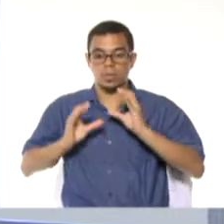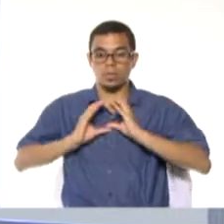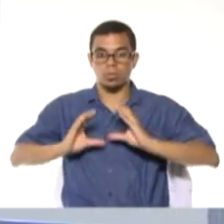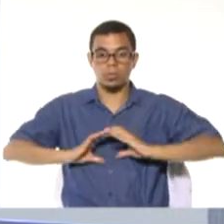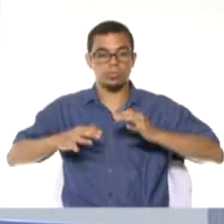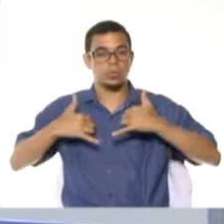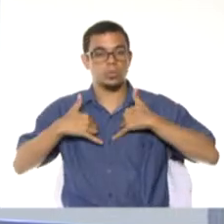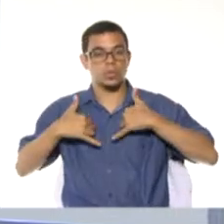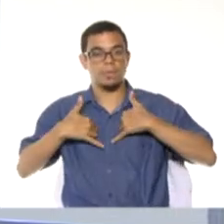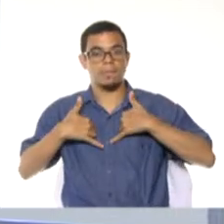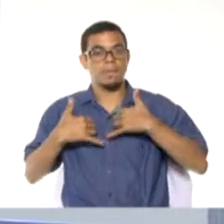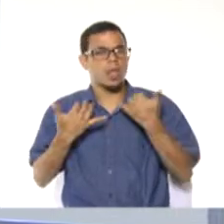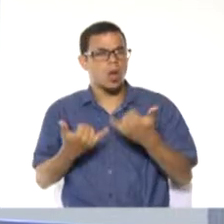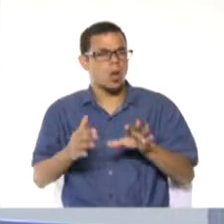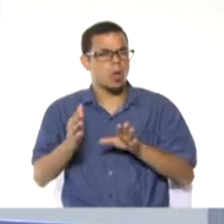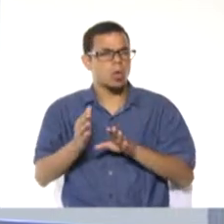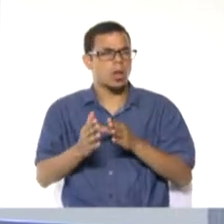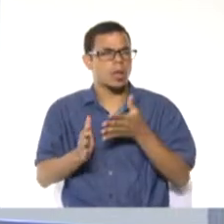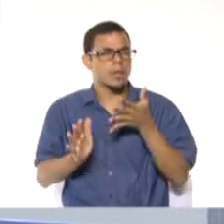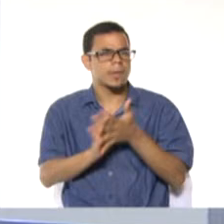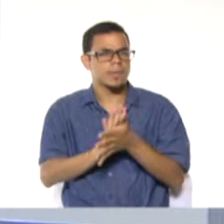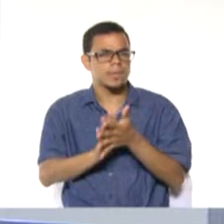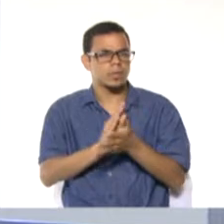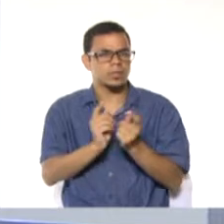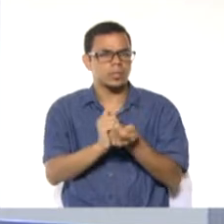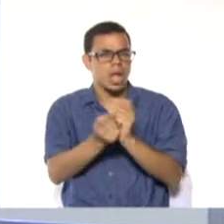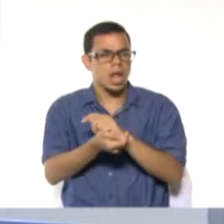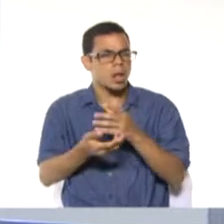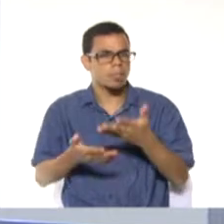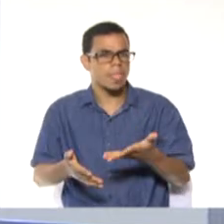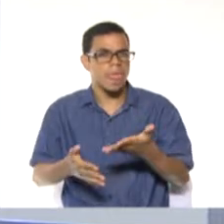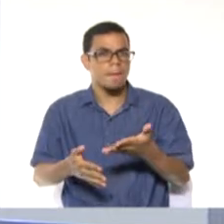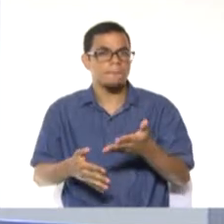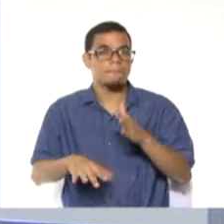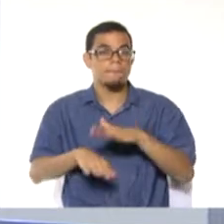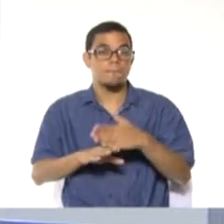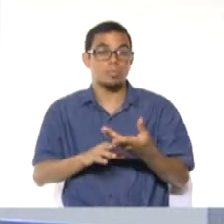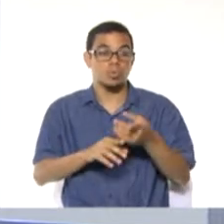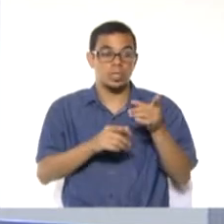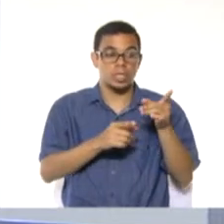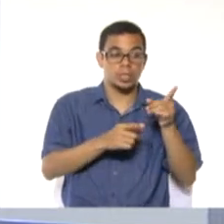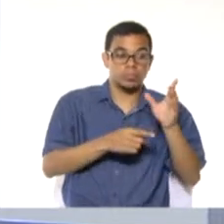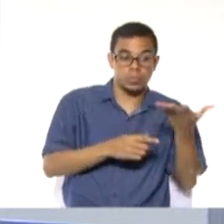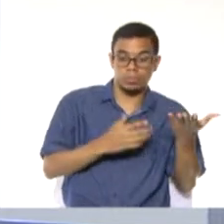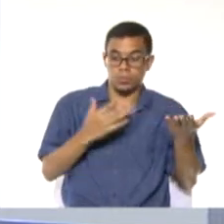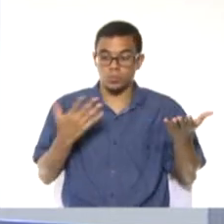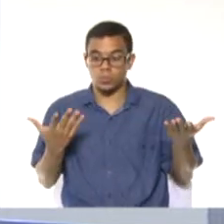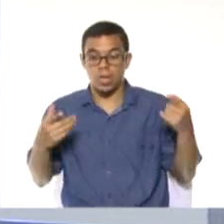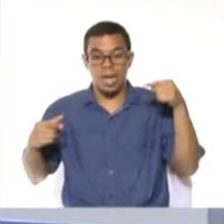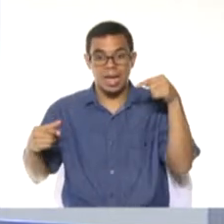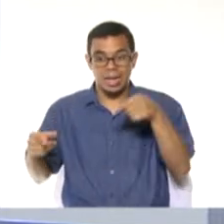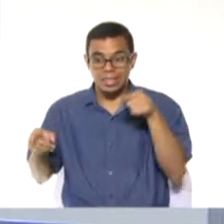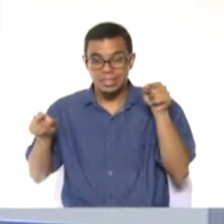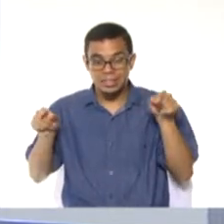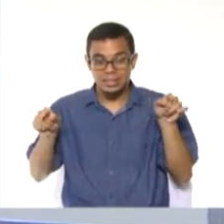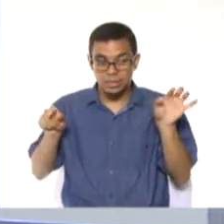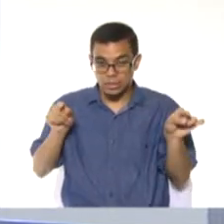Y cuando se producía un cambio allí, esta era la que iba a ser heredada. Entonces la